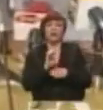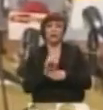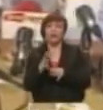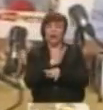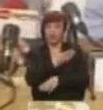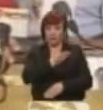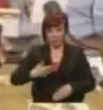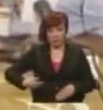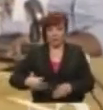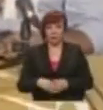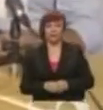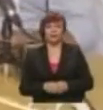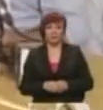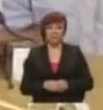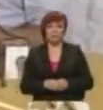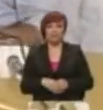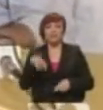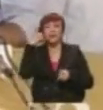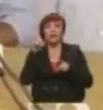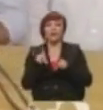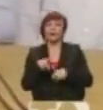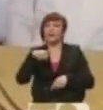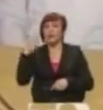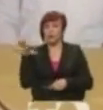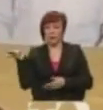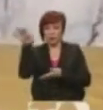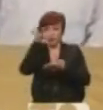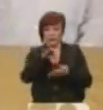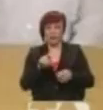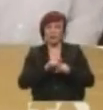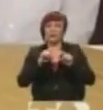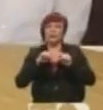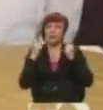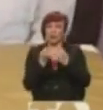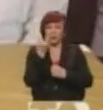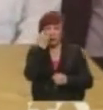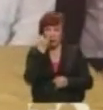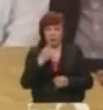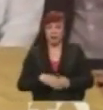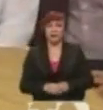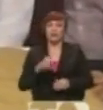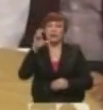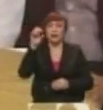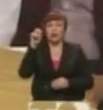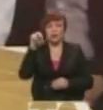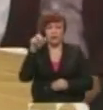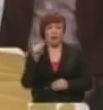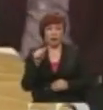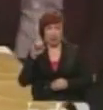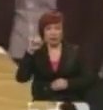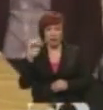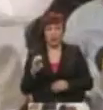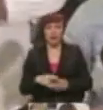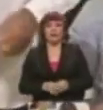presidente. Argumentos con los que coinciden los máximos representantes de la Ecuarunari, la CONAIE, los afroecuatorianos y los pueblos montubios